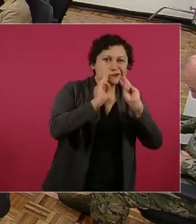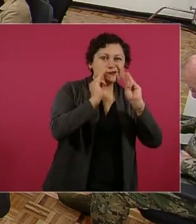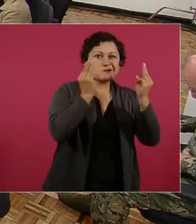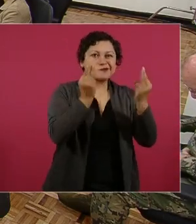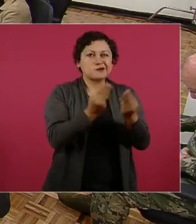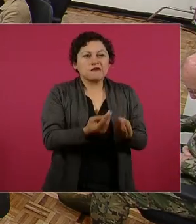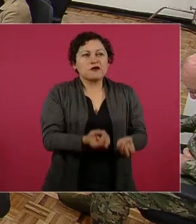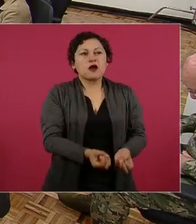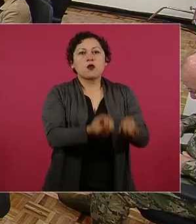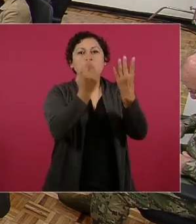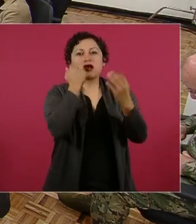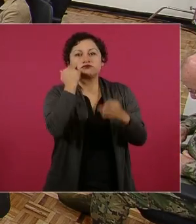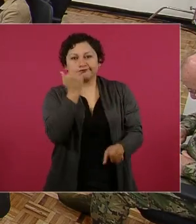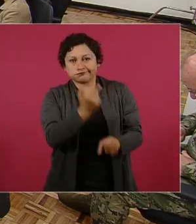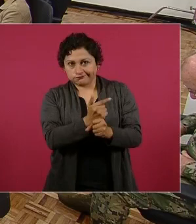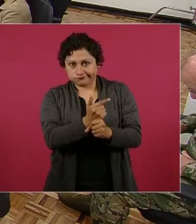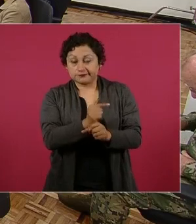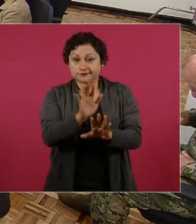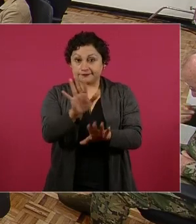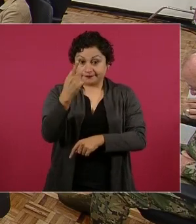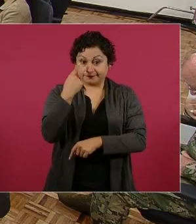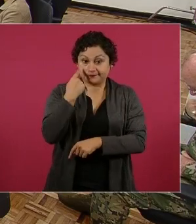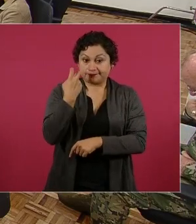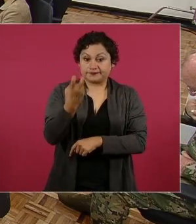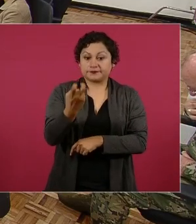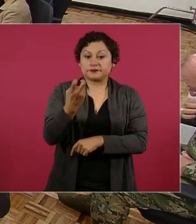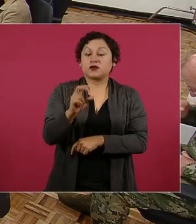de los 88 de ayer,